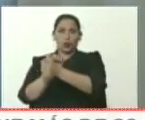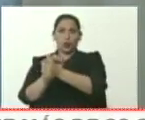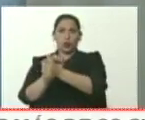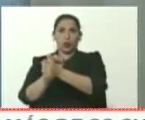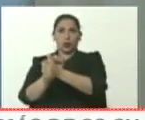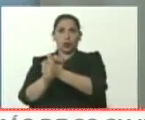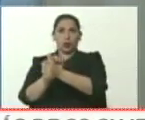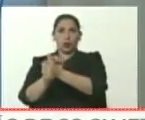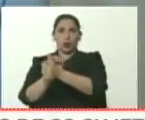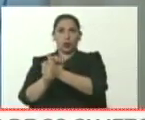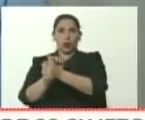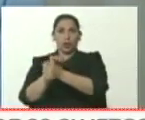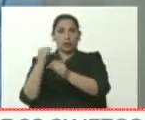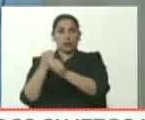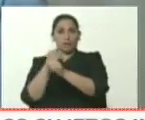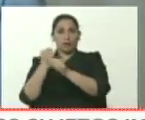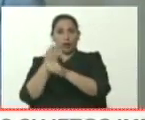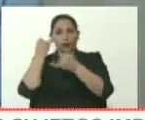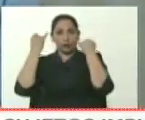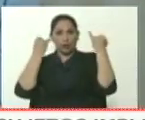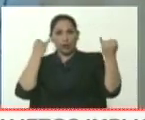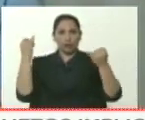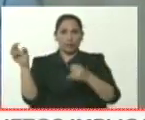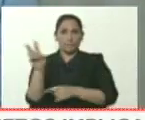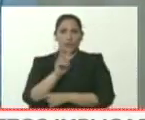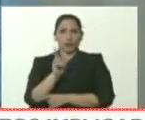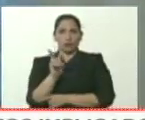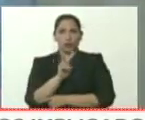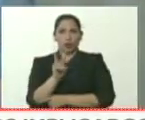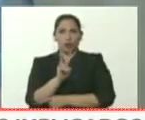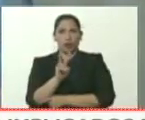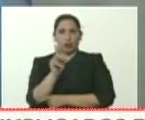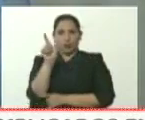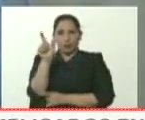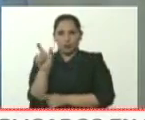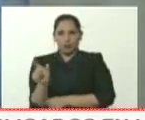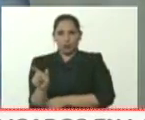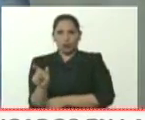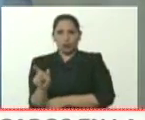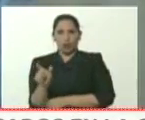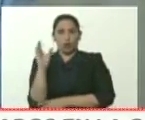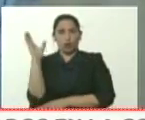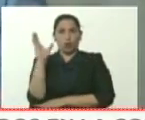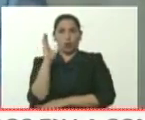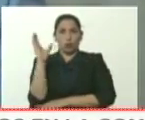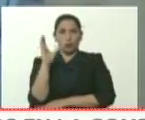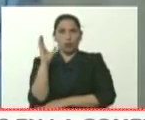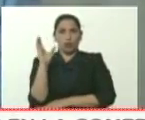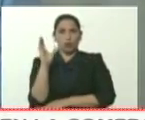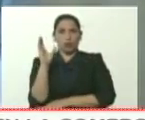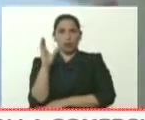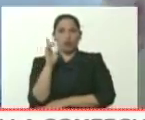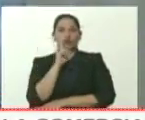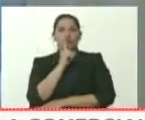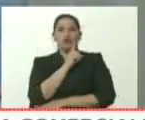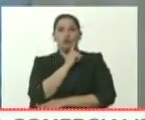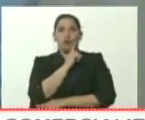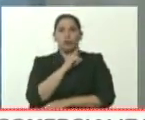de un trabajo de inteligencia en Venezuela, un individuo colombiano